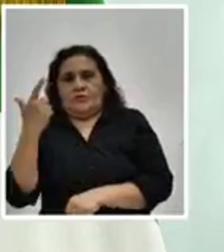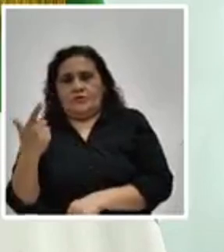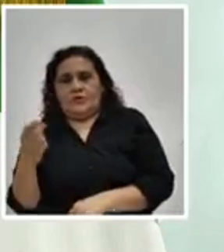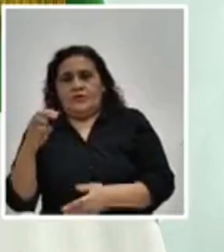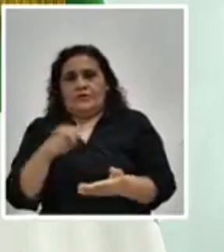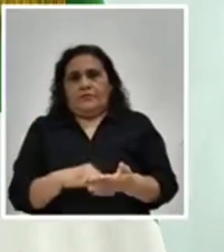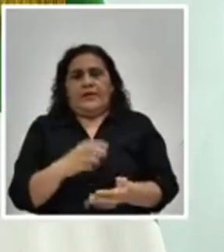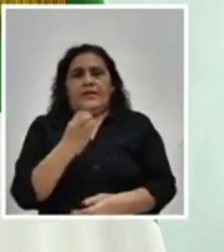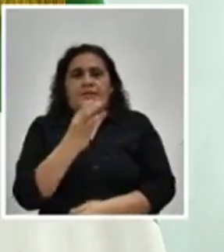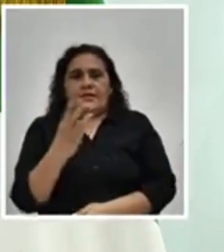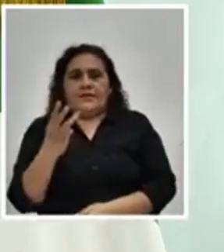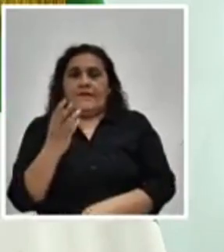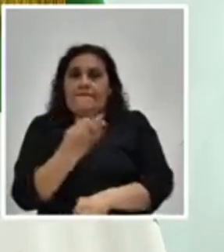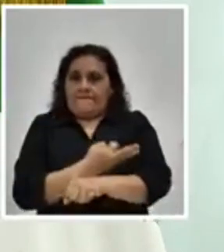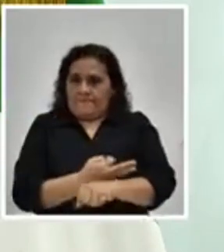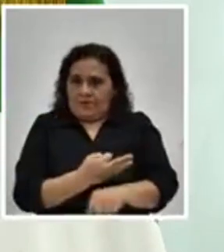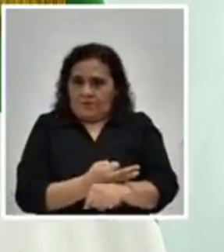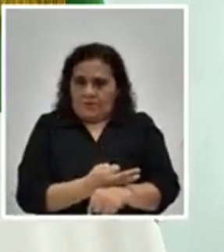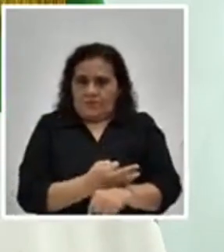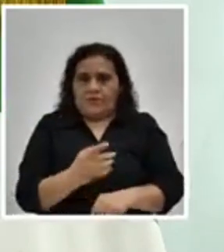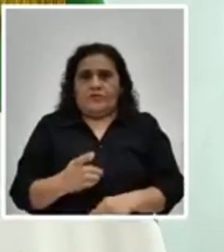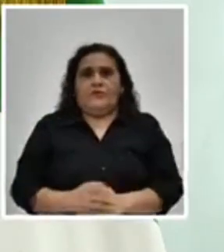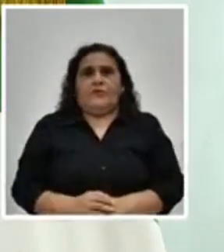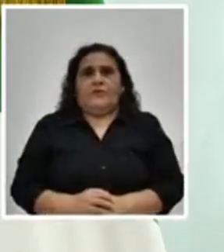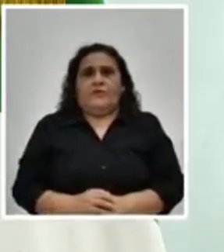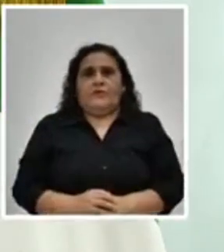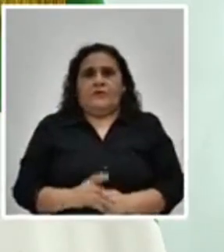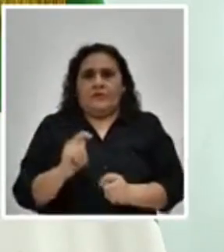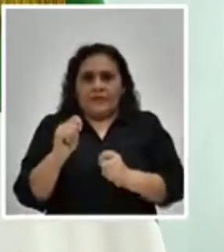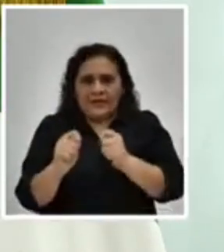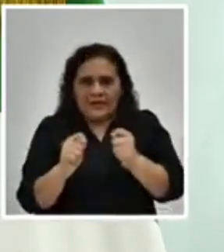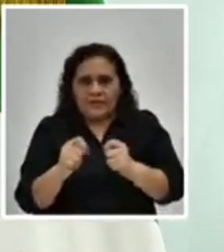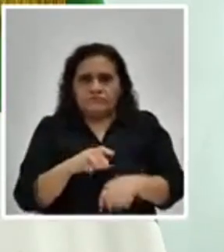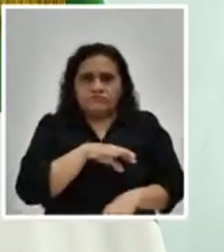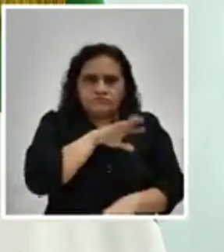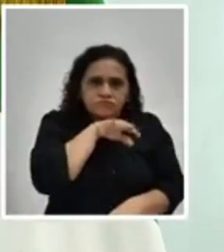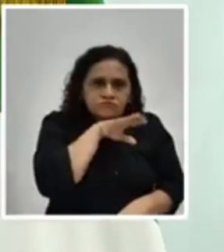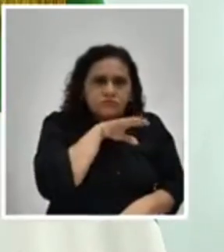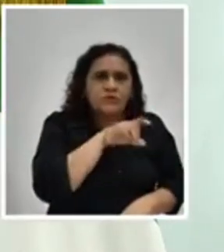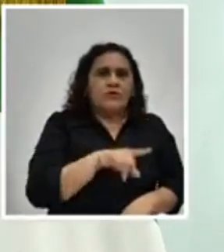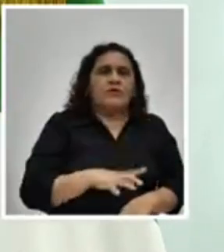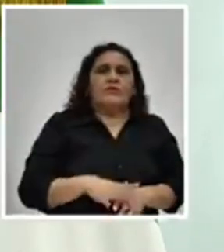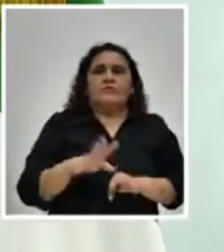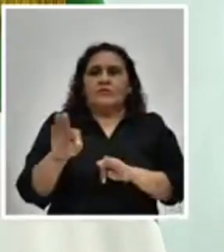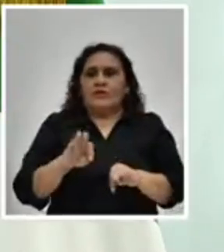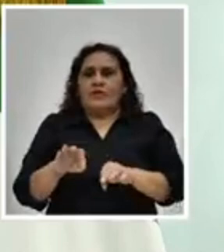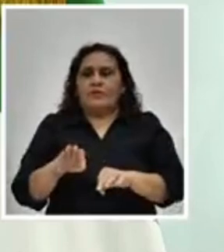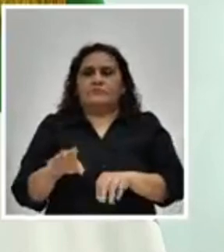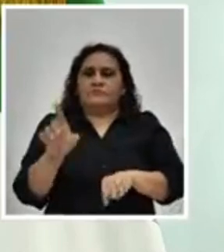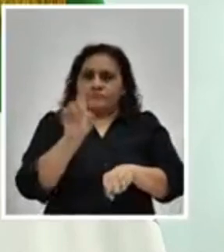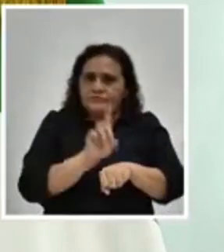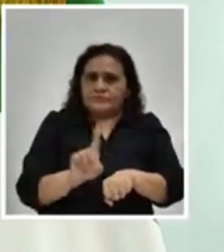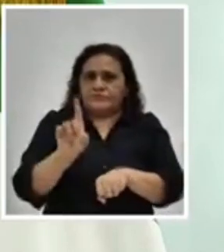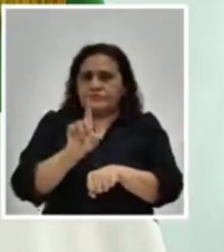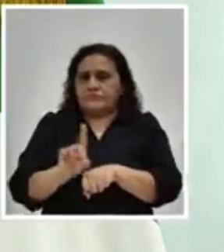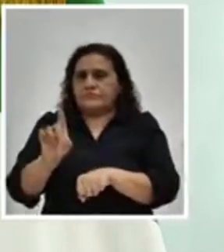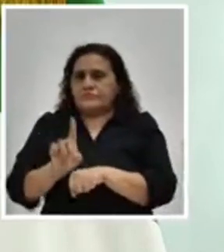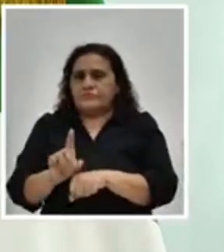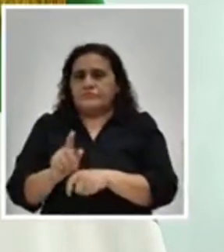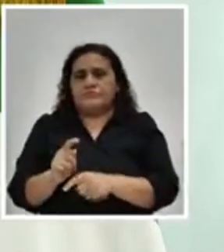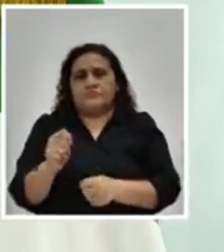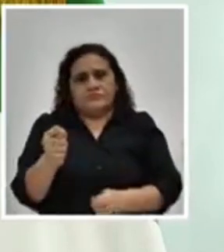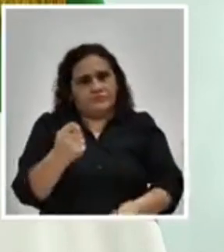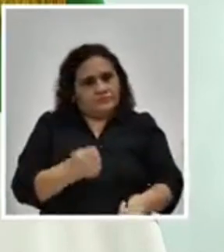municipio. En materia de gestión de residuos sólidos, para asegurar el trabajo continuo, realizamos los trámites